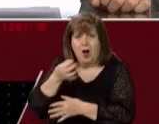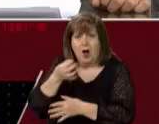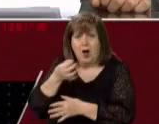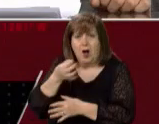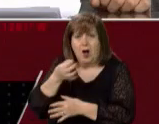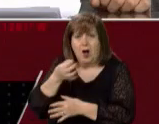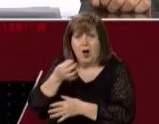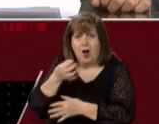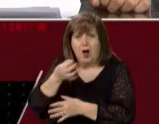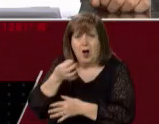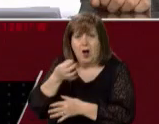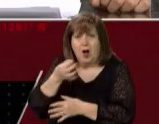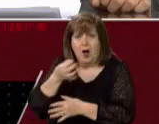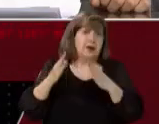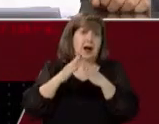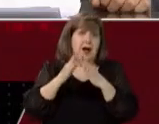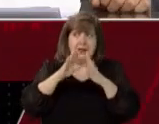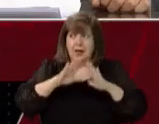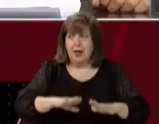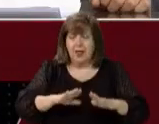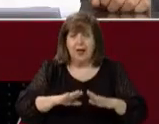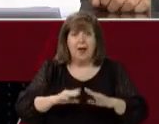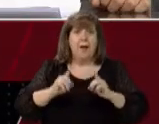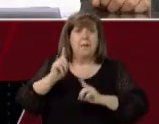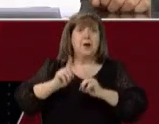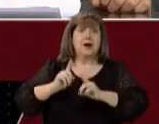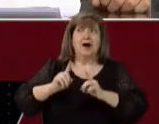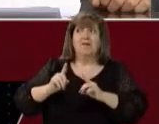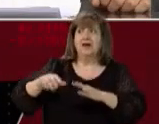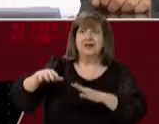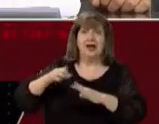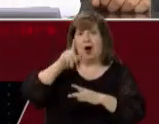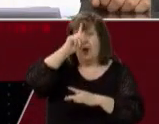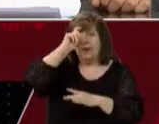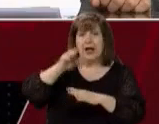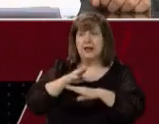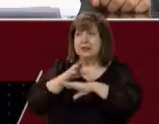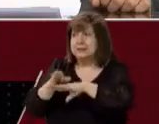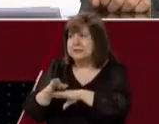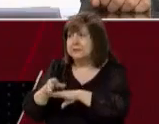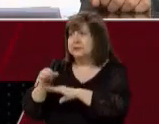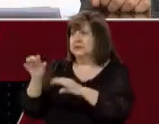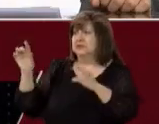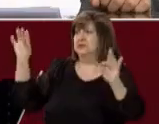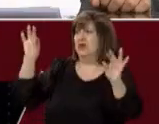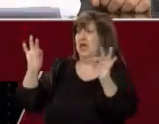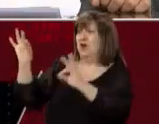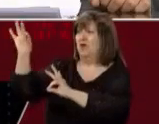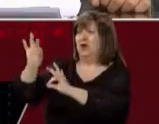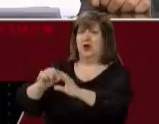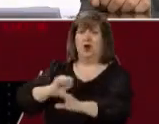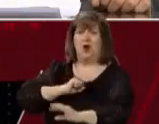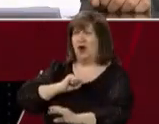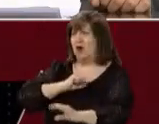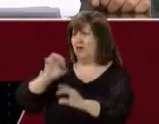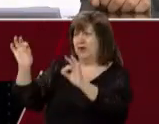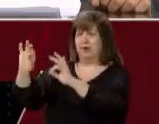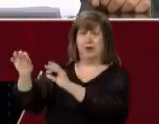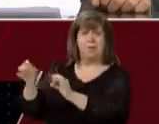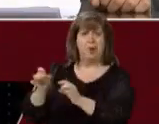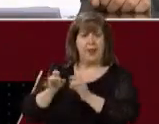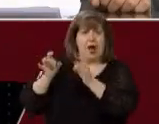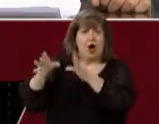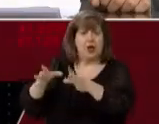y cuándo por ahí también resguardarnos, porque también a veces estar en el mismo ambiente donde hay muchos virus, este u otros, también puede